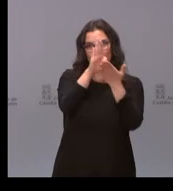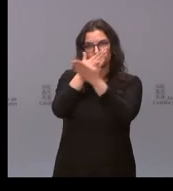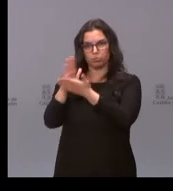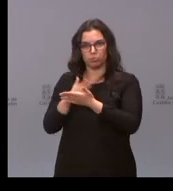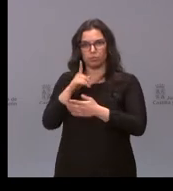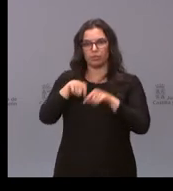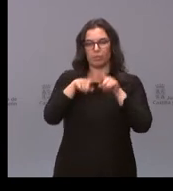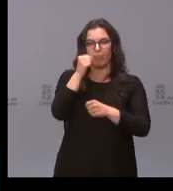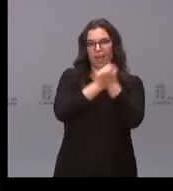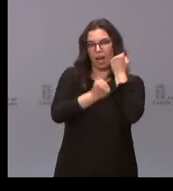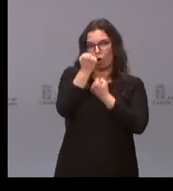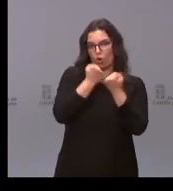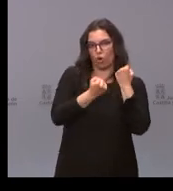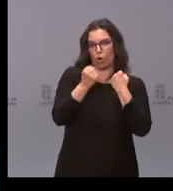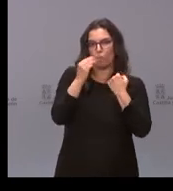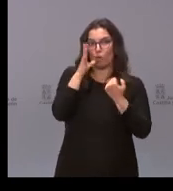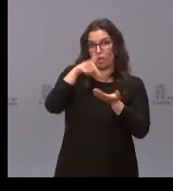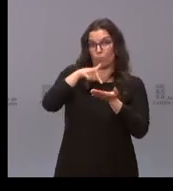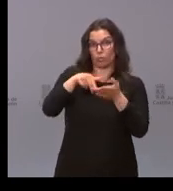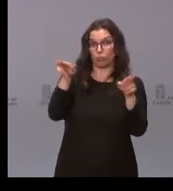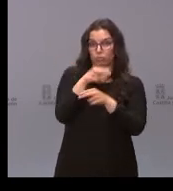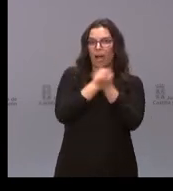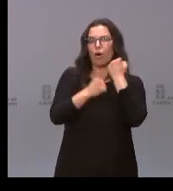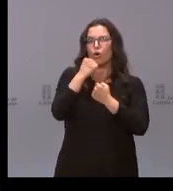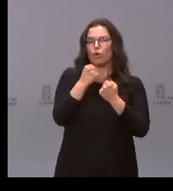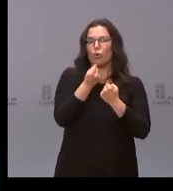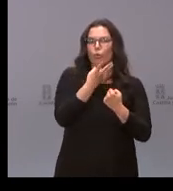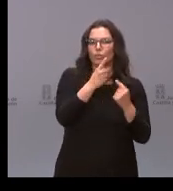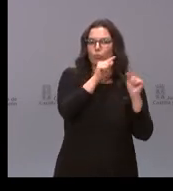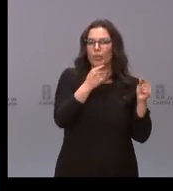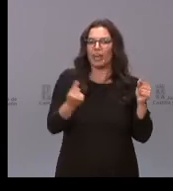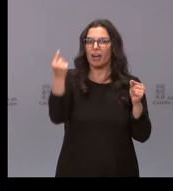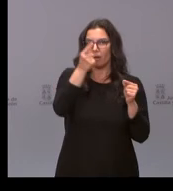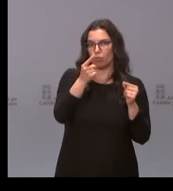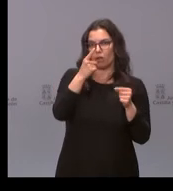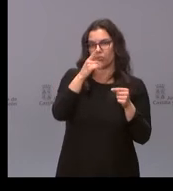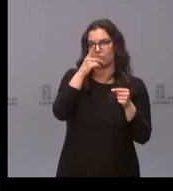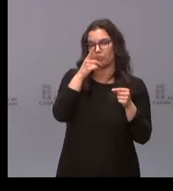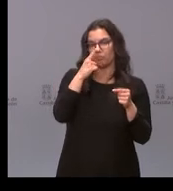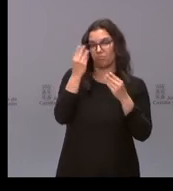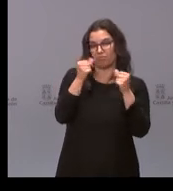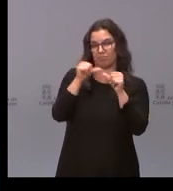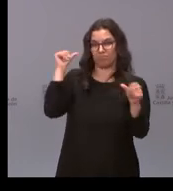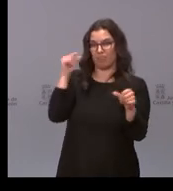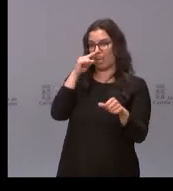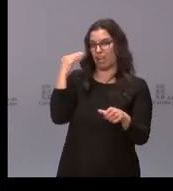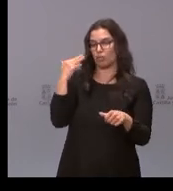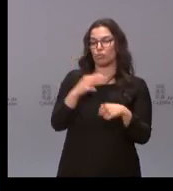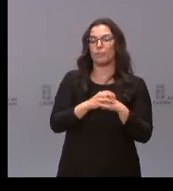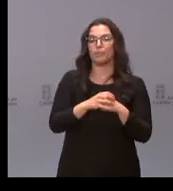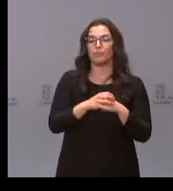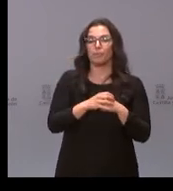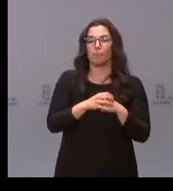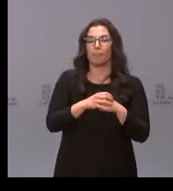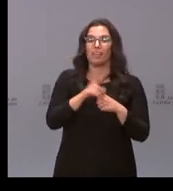años anteriores porque el futuro de este impuesto es impredecible y si se